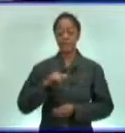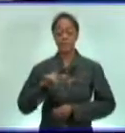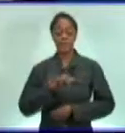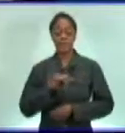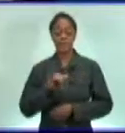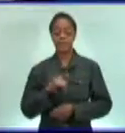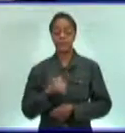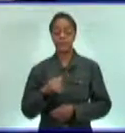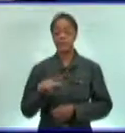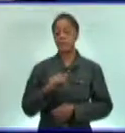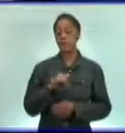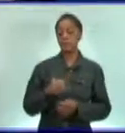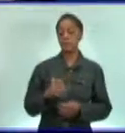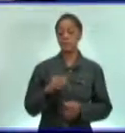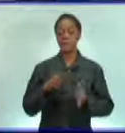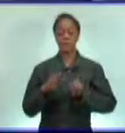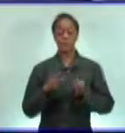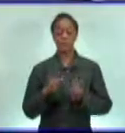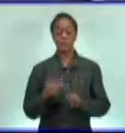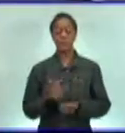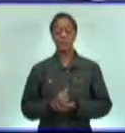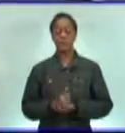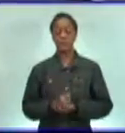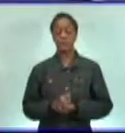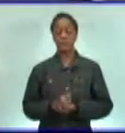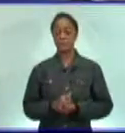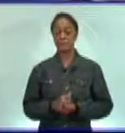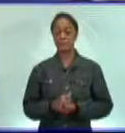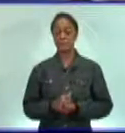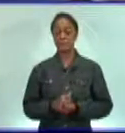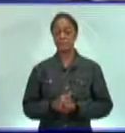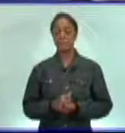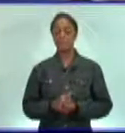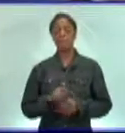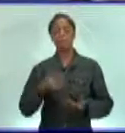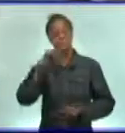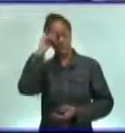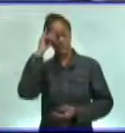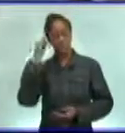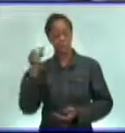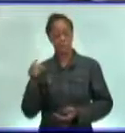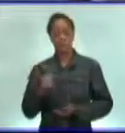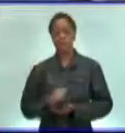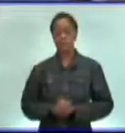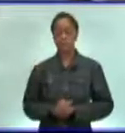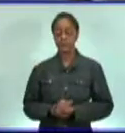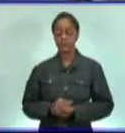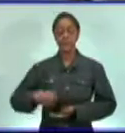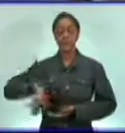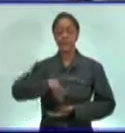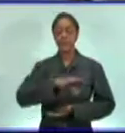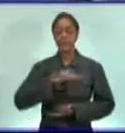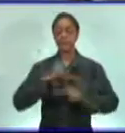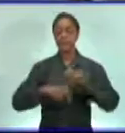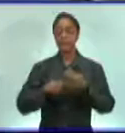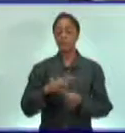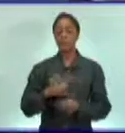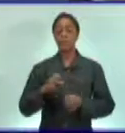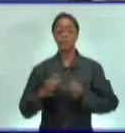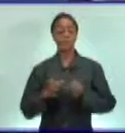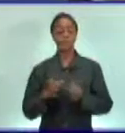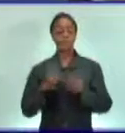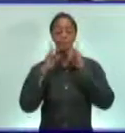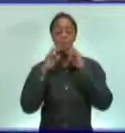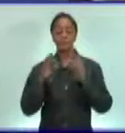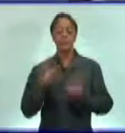las mismas funciones vitales? Por supuesto que sí. Todos realizamos las mismas funciones